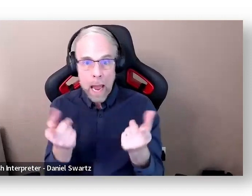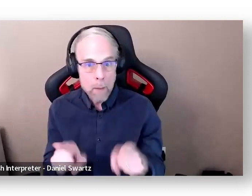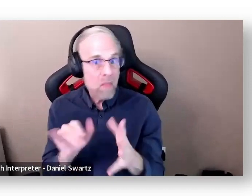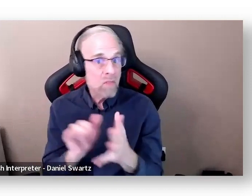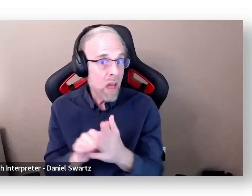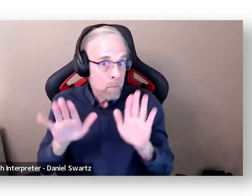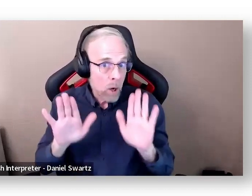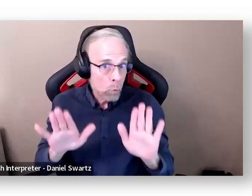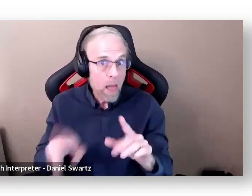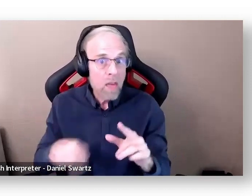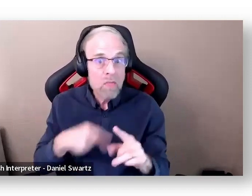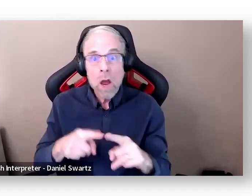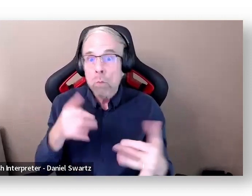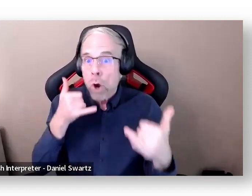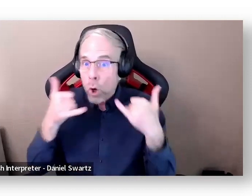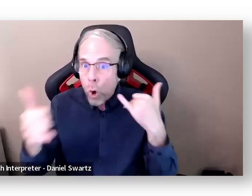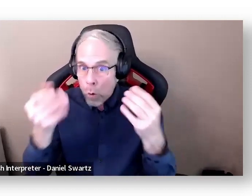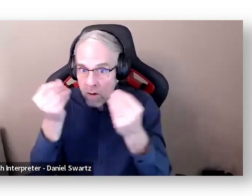el viento